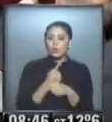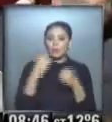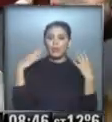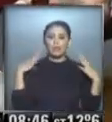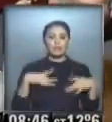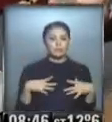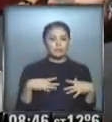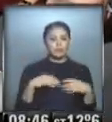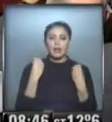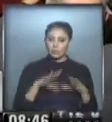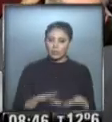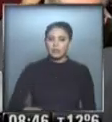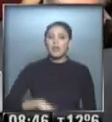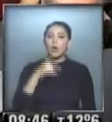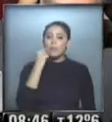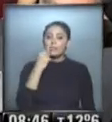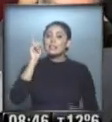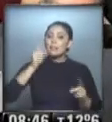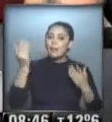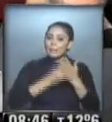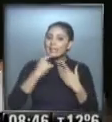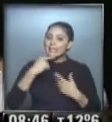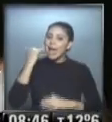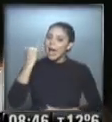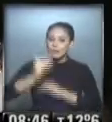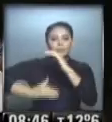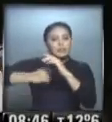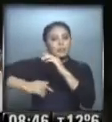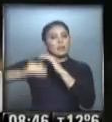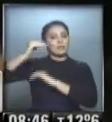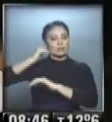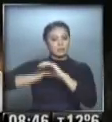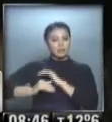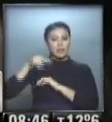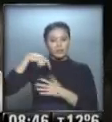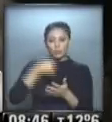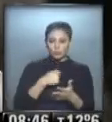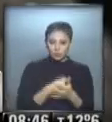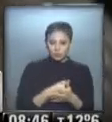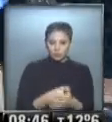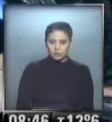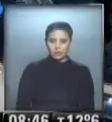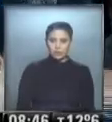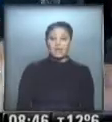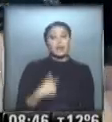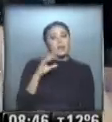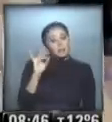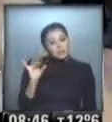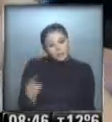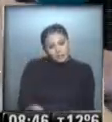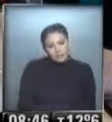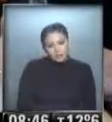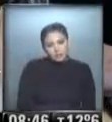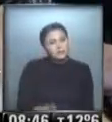los brazos. Además, la ministra dijo que hay avances y retrocesos en esta lucha. Sigue costando